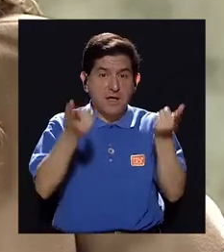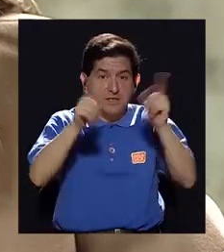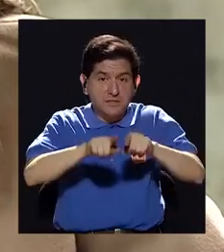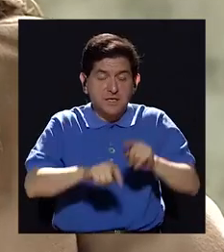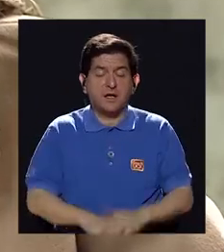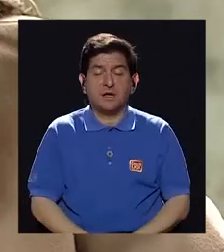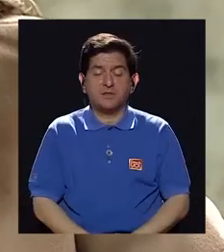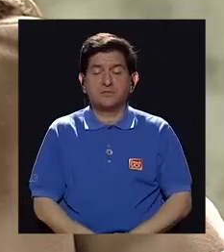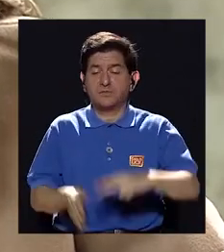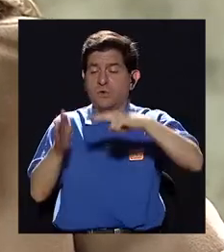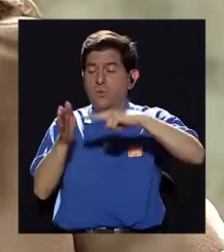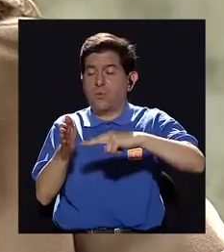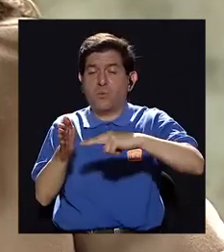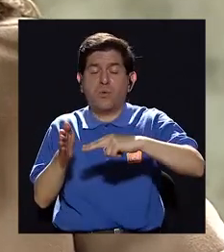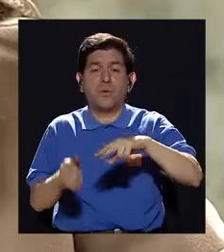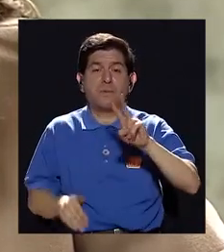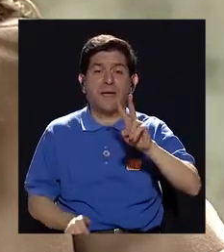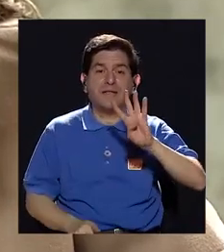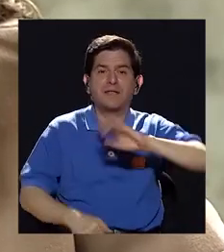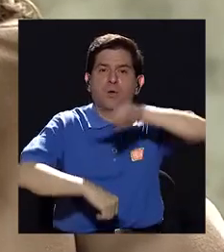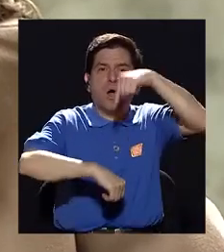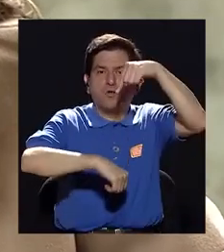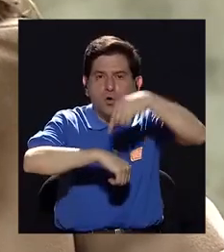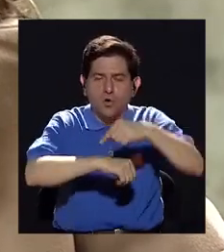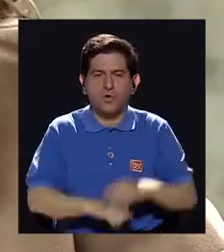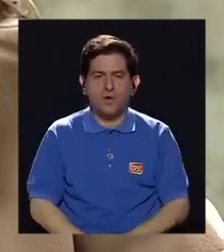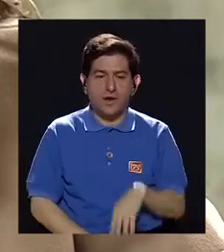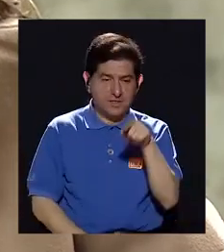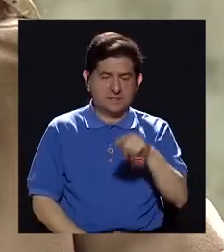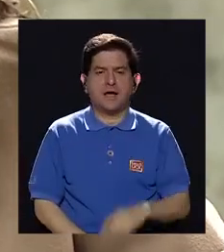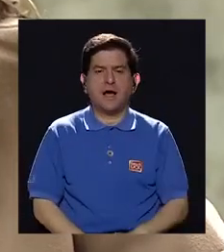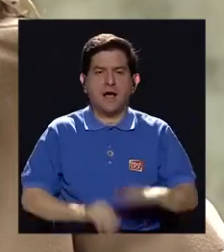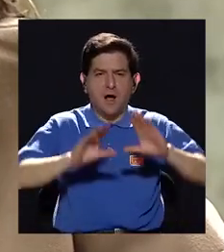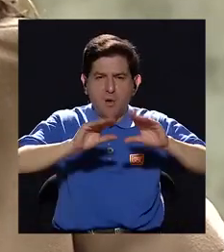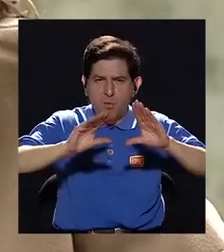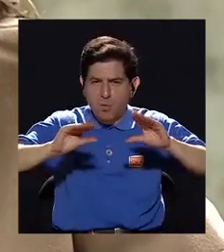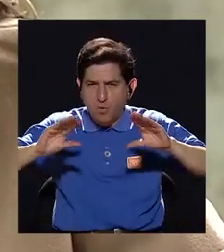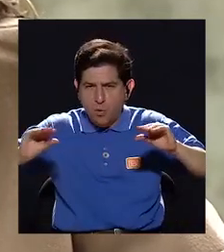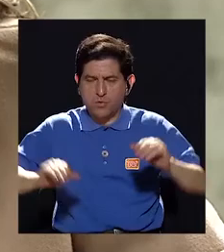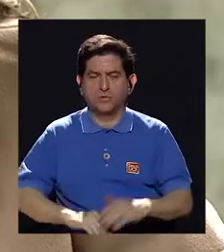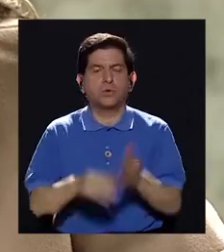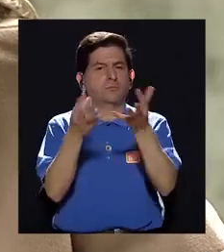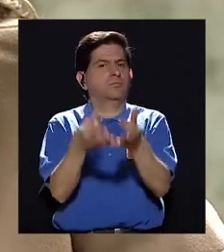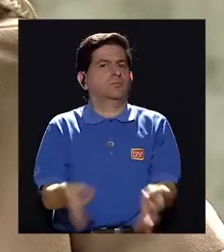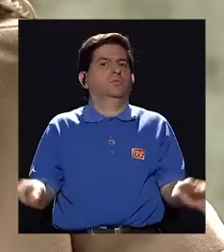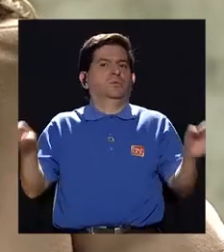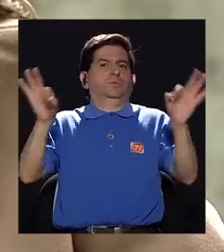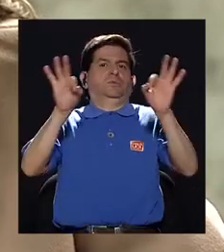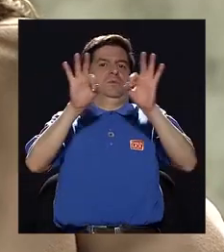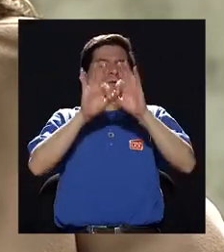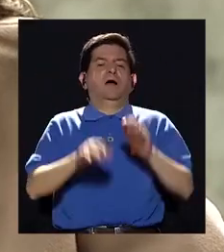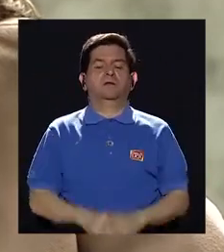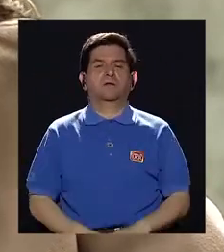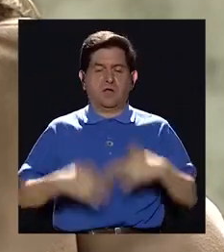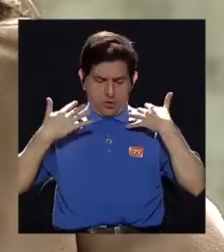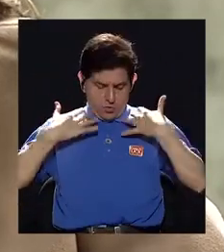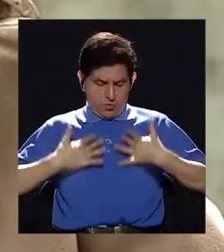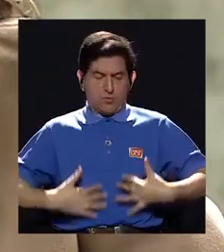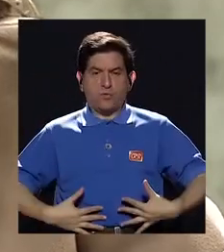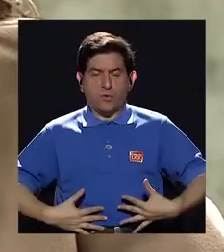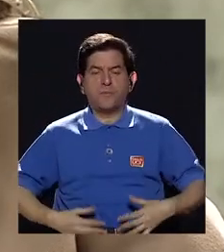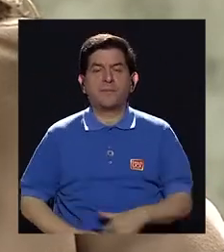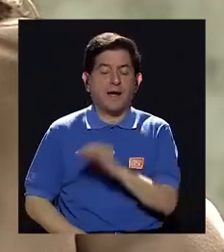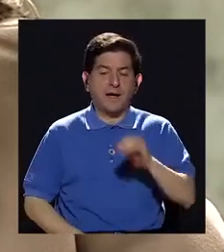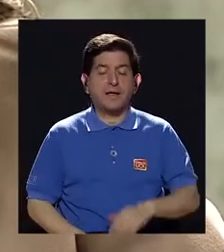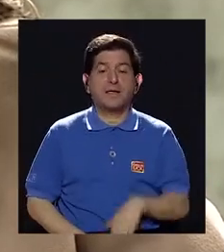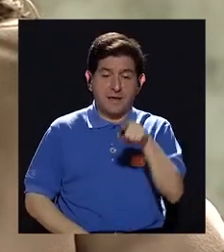estar acostada durante las 24 horas. El colchón que tenga esa cama va a ser importante. La ropa de